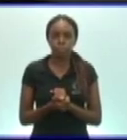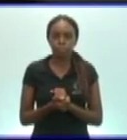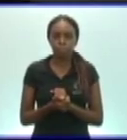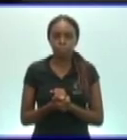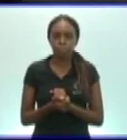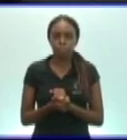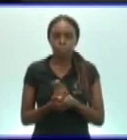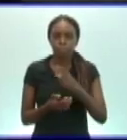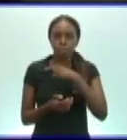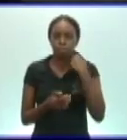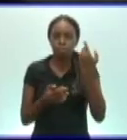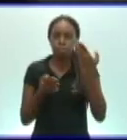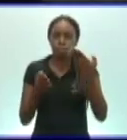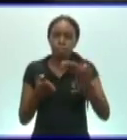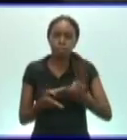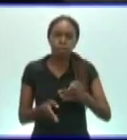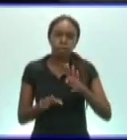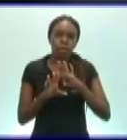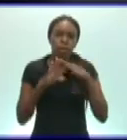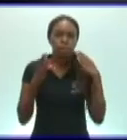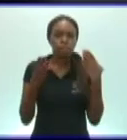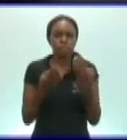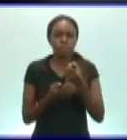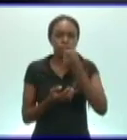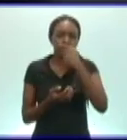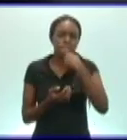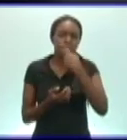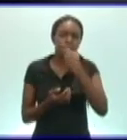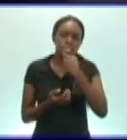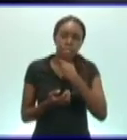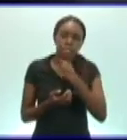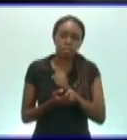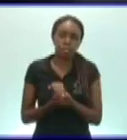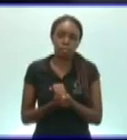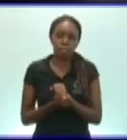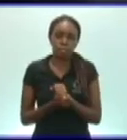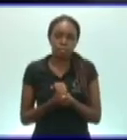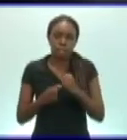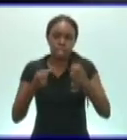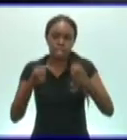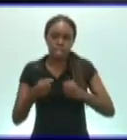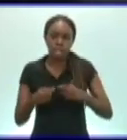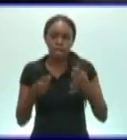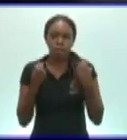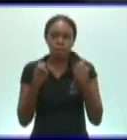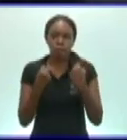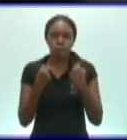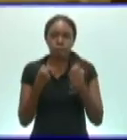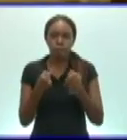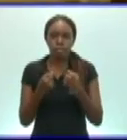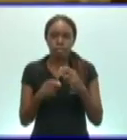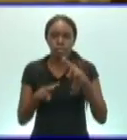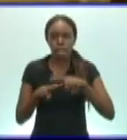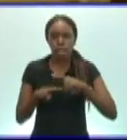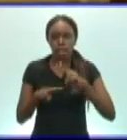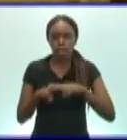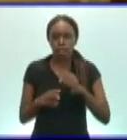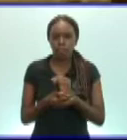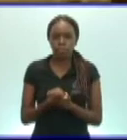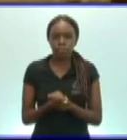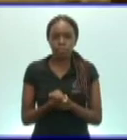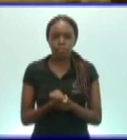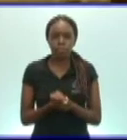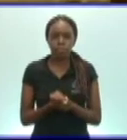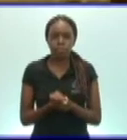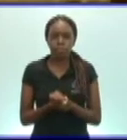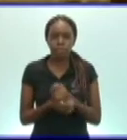Muere la posibilidad de que Céspedes quede con un poder consolidado en la mano. A